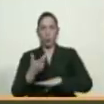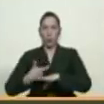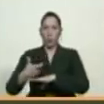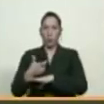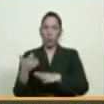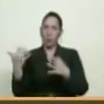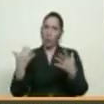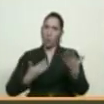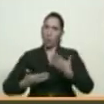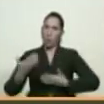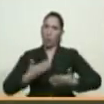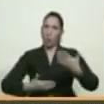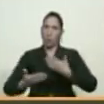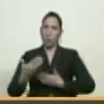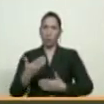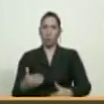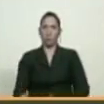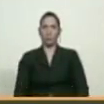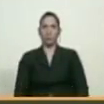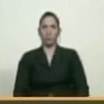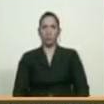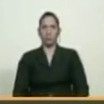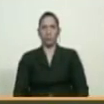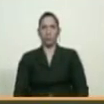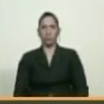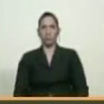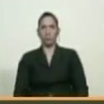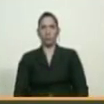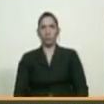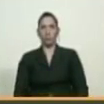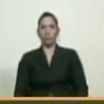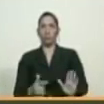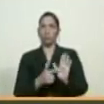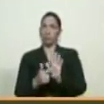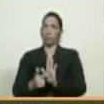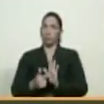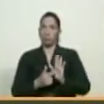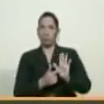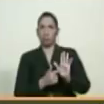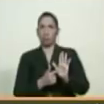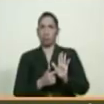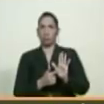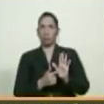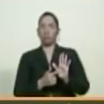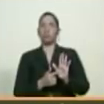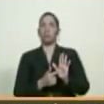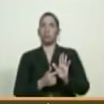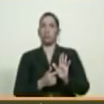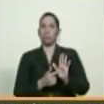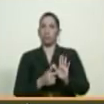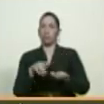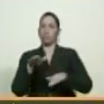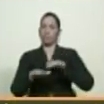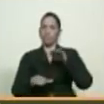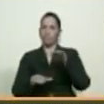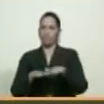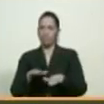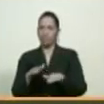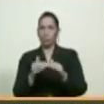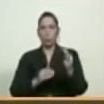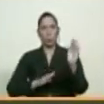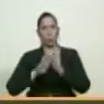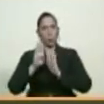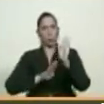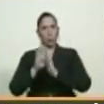pueblo, está impulsando. Lo primero que queremos resaltar es que este es un paso más a la superación del rentismo petrolero, como lo ha indicado nuestro